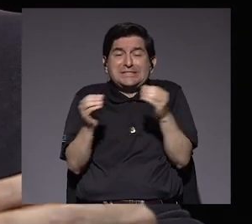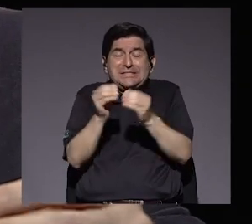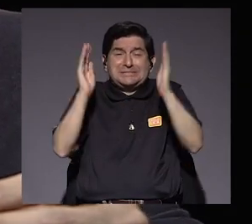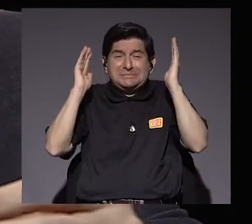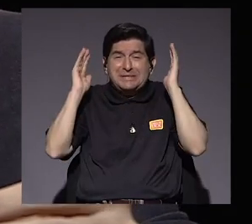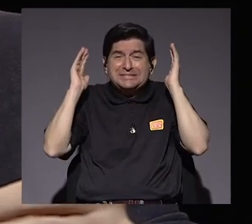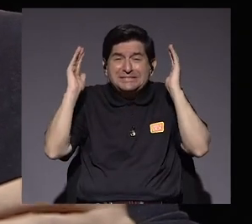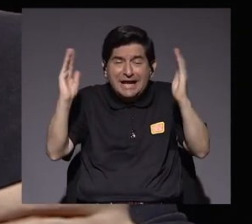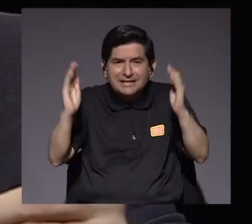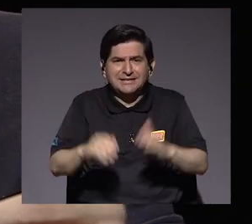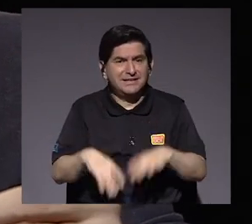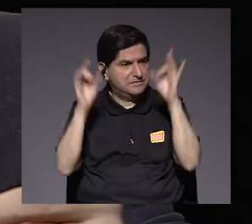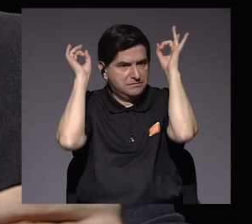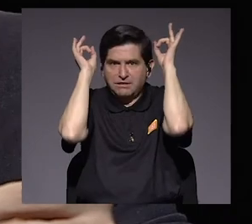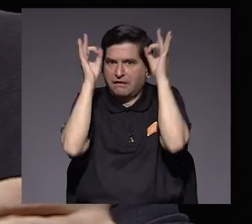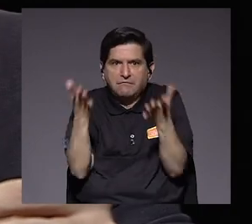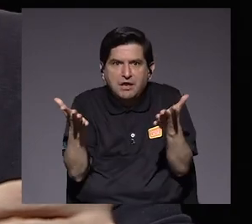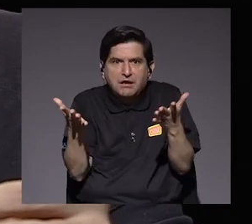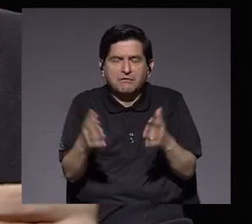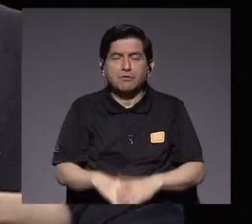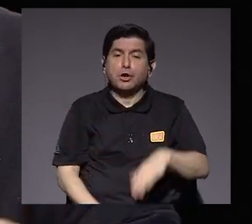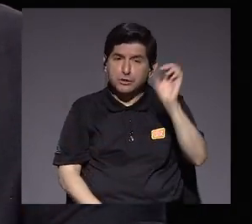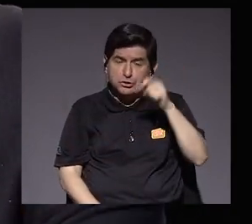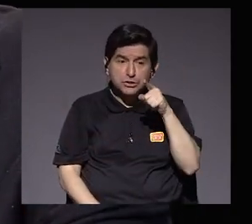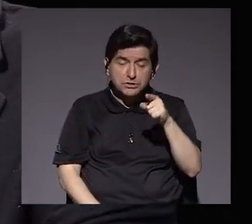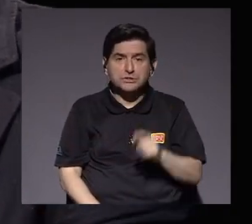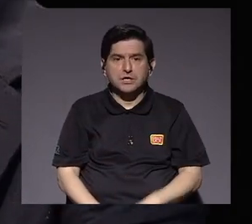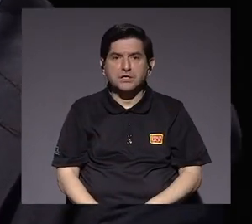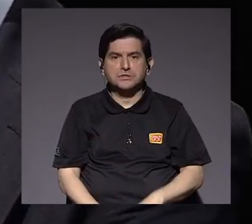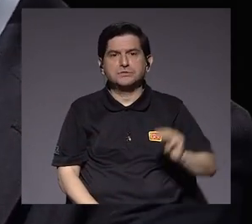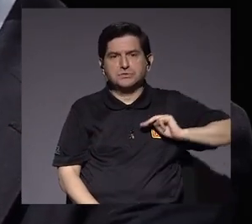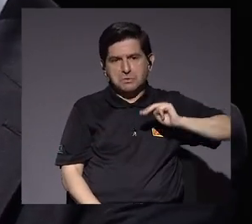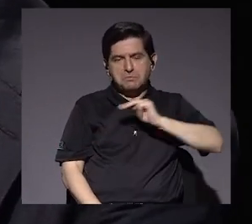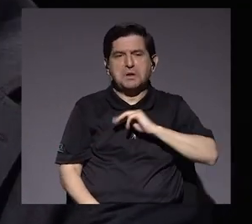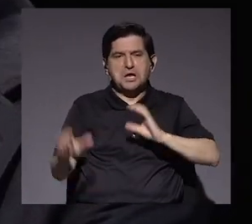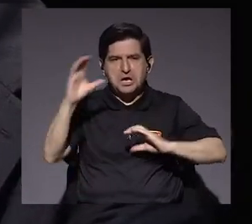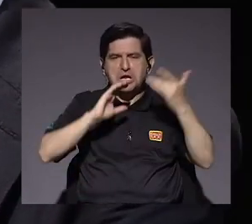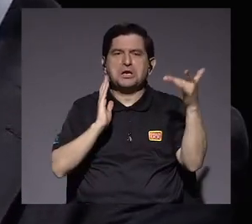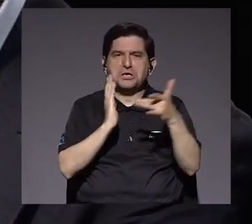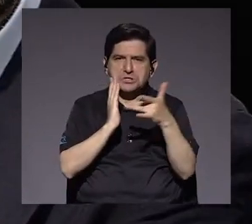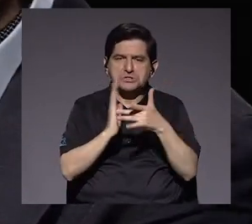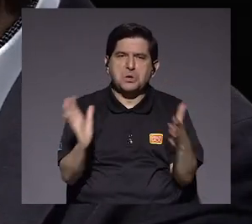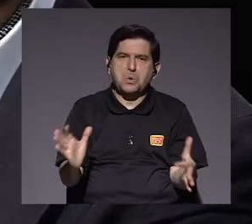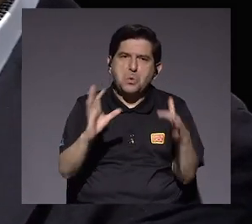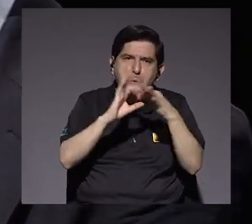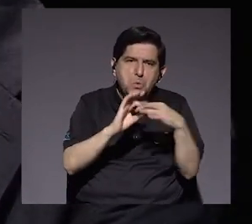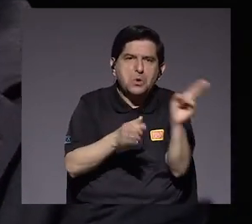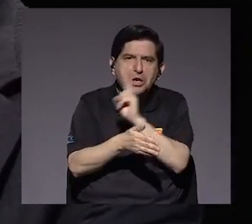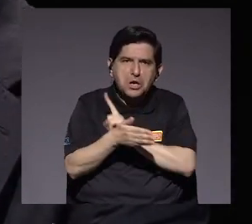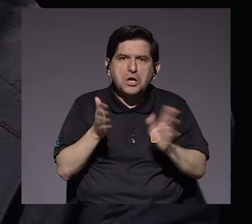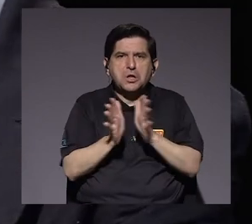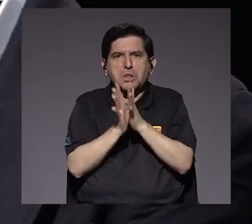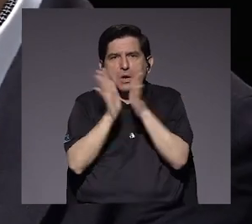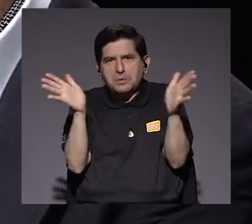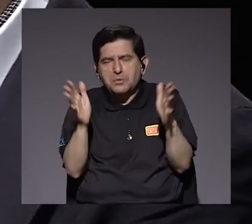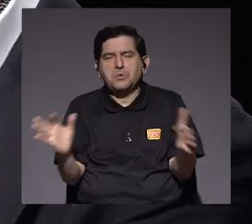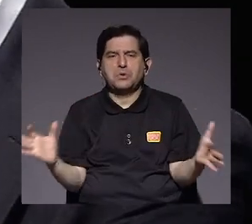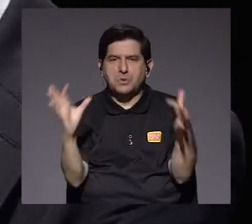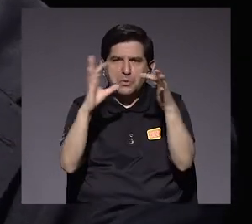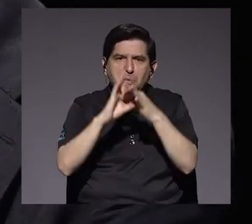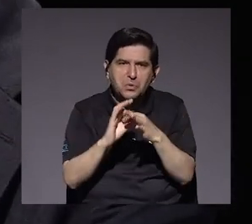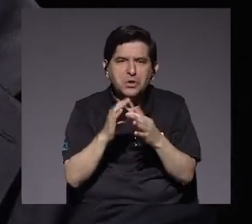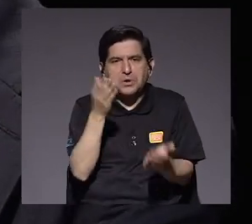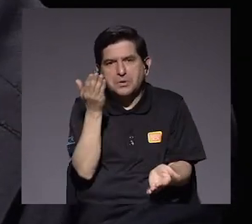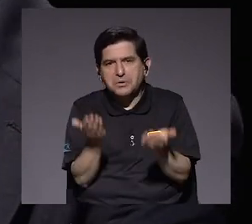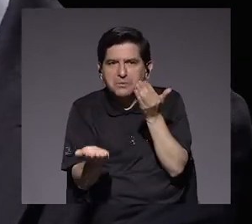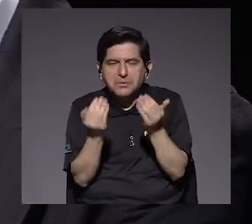error probablemente más grave. Gustavo, una barbaridad. De acuerdo. Uh-huh. Si eso se hubiera puesto en el Ministerio de Ciencia y Tecnología, en conjunto con las universidades